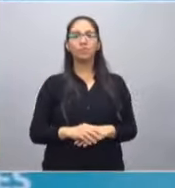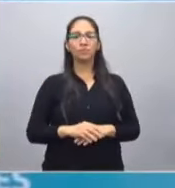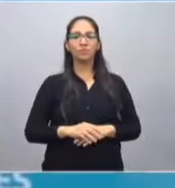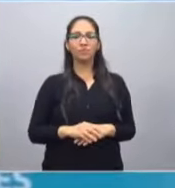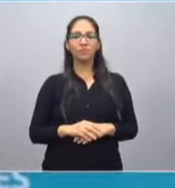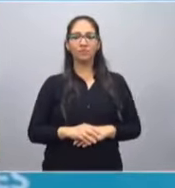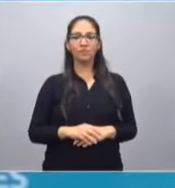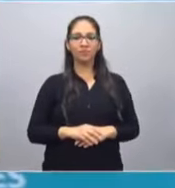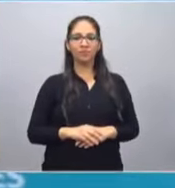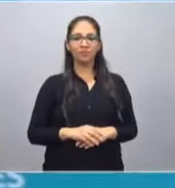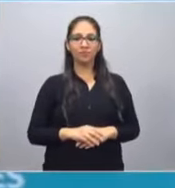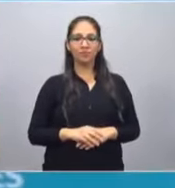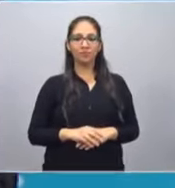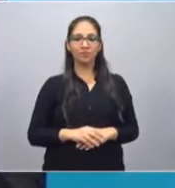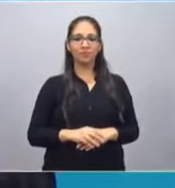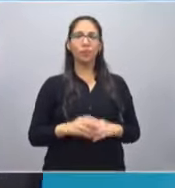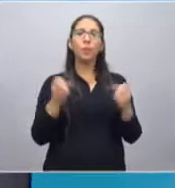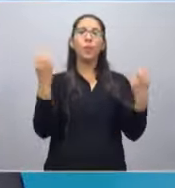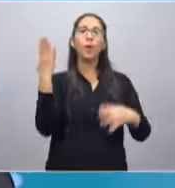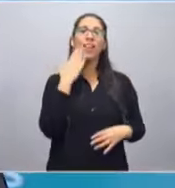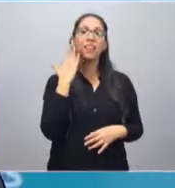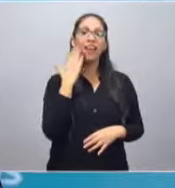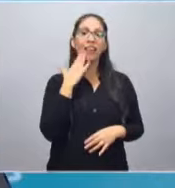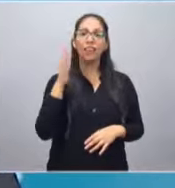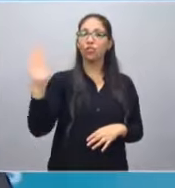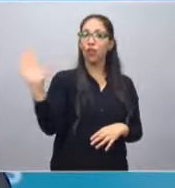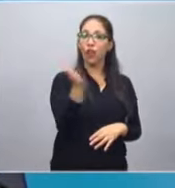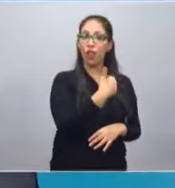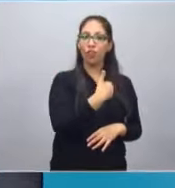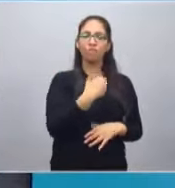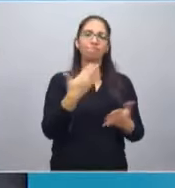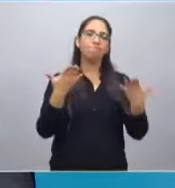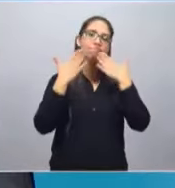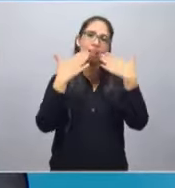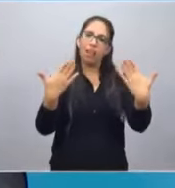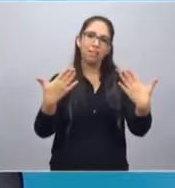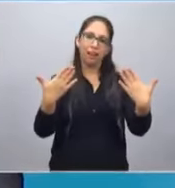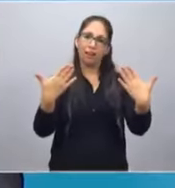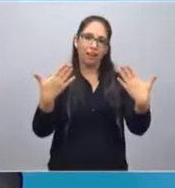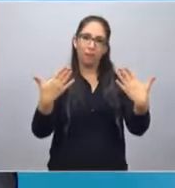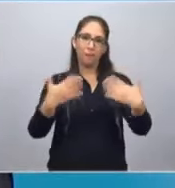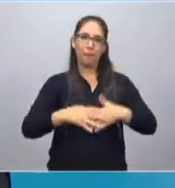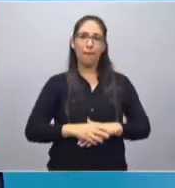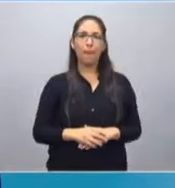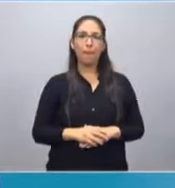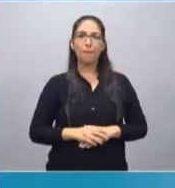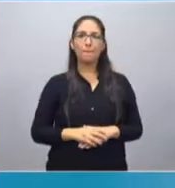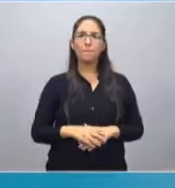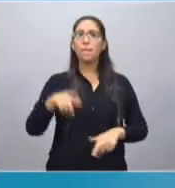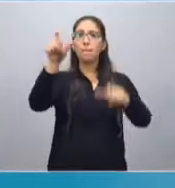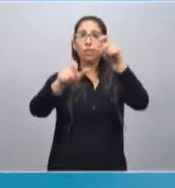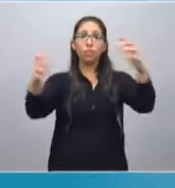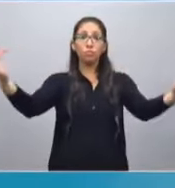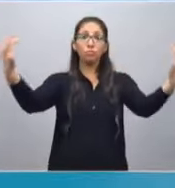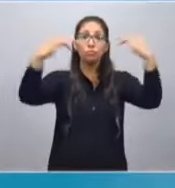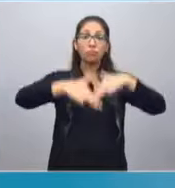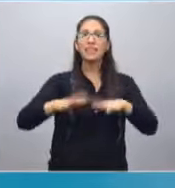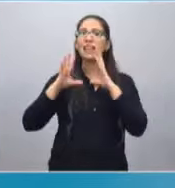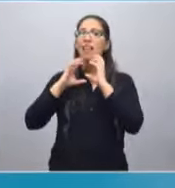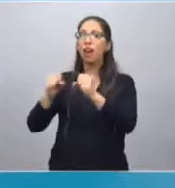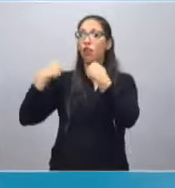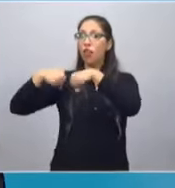bueno bueno Buenas tardes a todos y a todas quería agradecerle bueno quienes hoy nos acompañan secretario